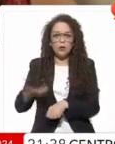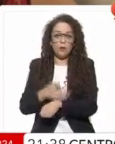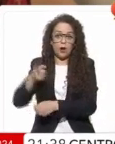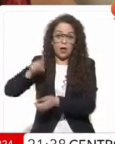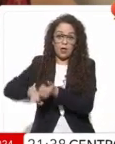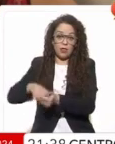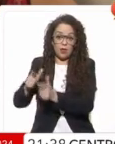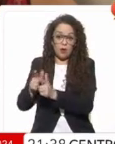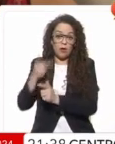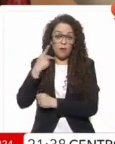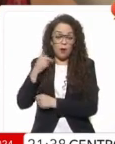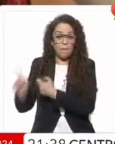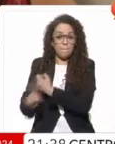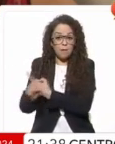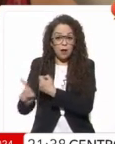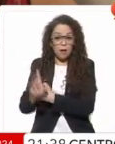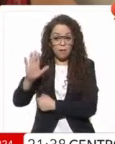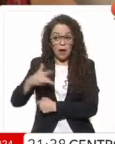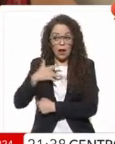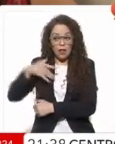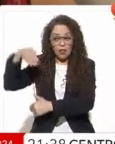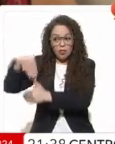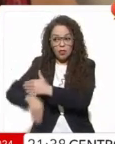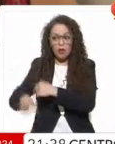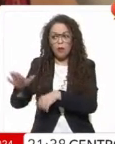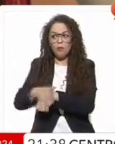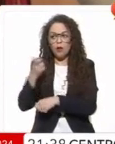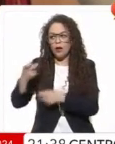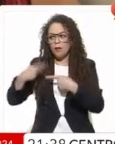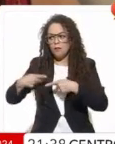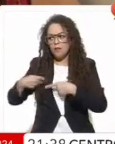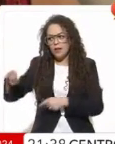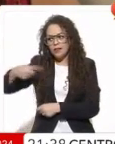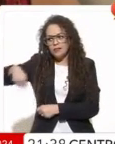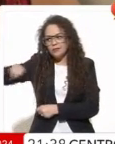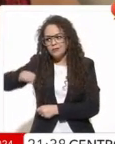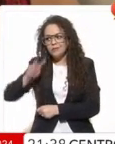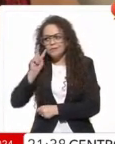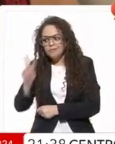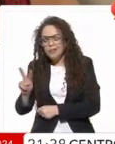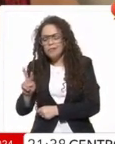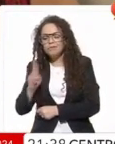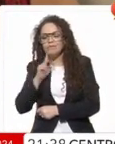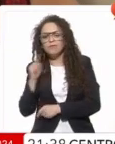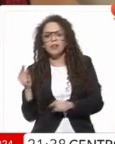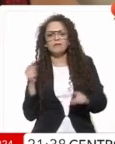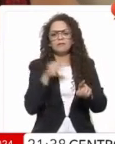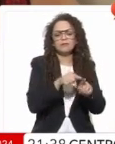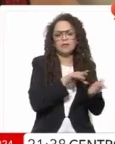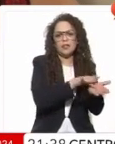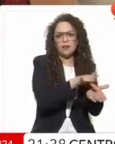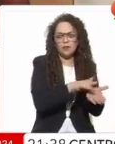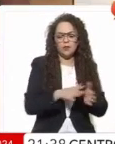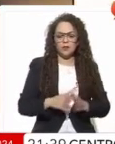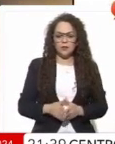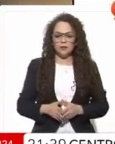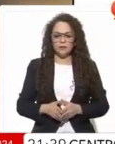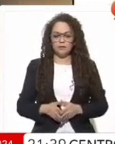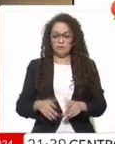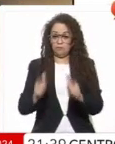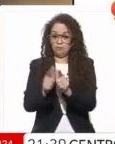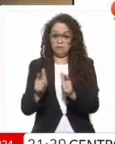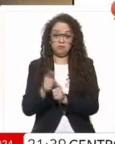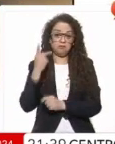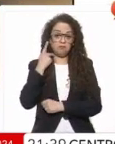está viviendo el PRI. ¿Cómo lo lee? A ver, desde luego que hay una crisis general en los partidos